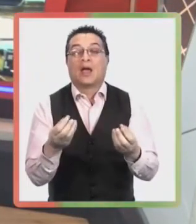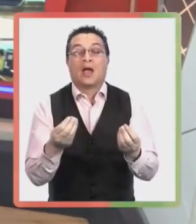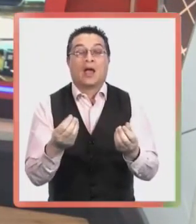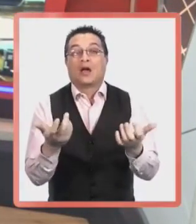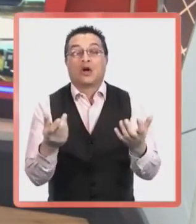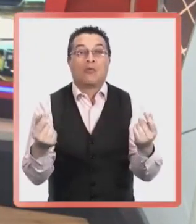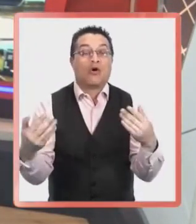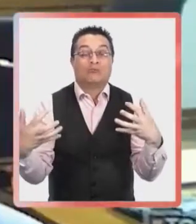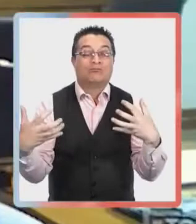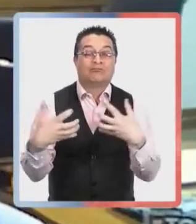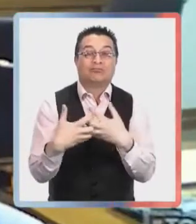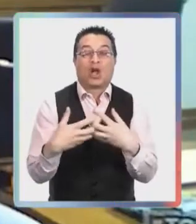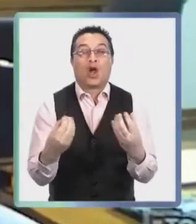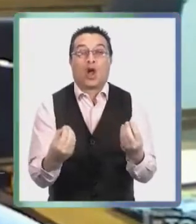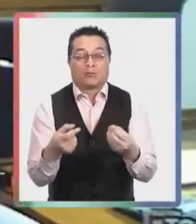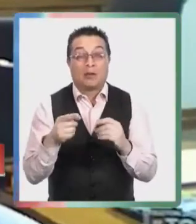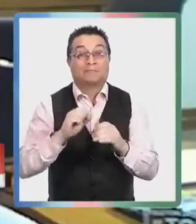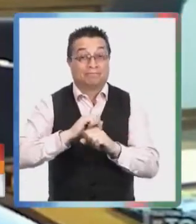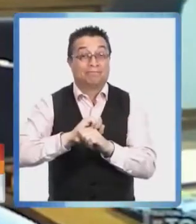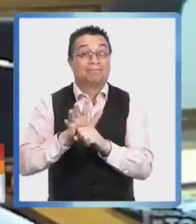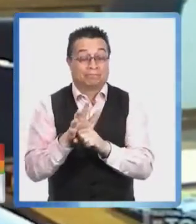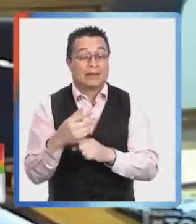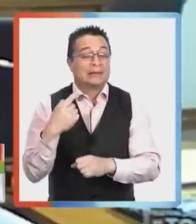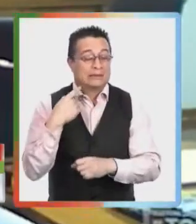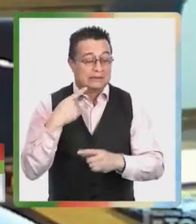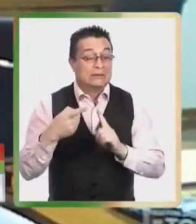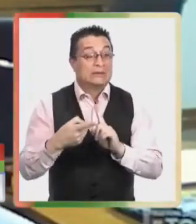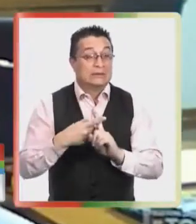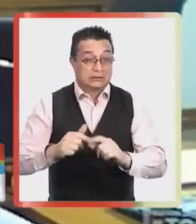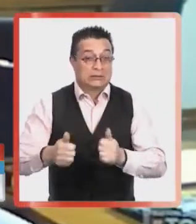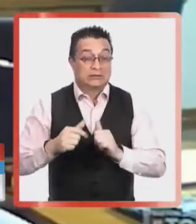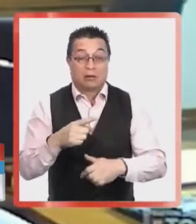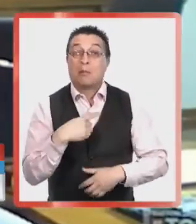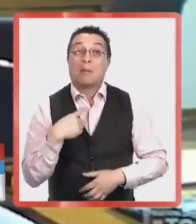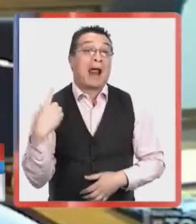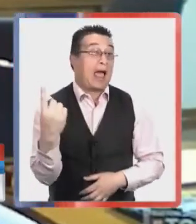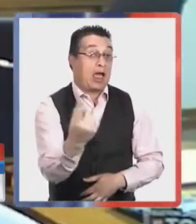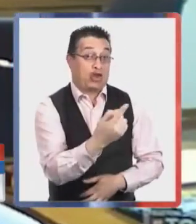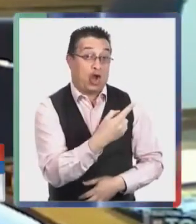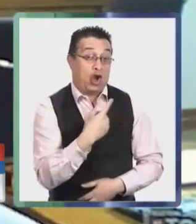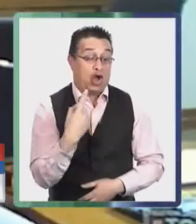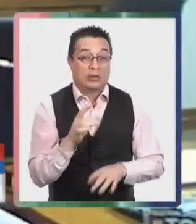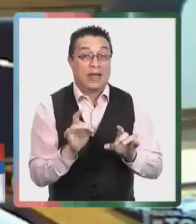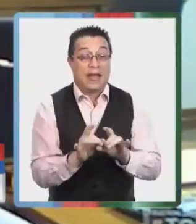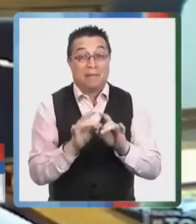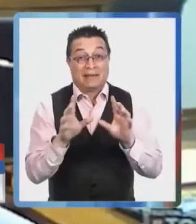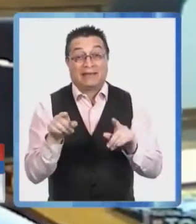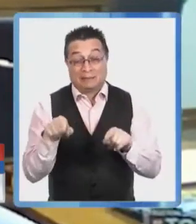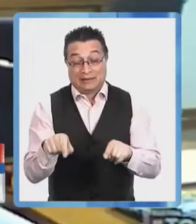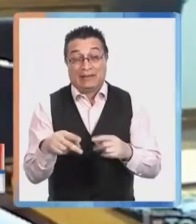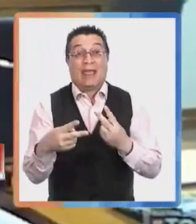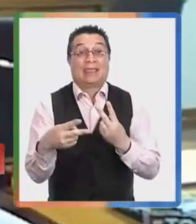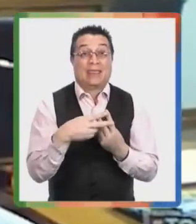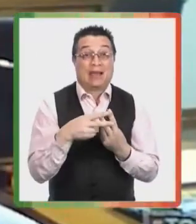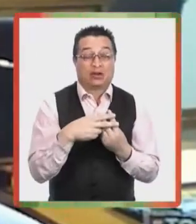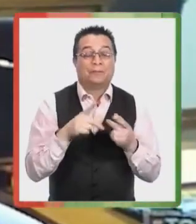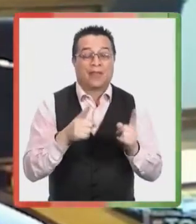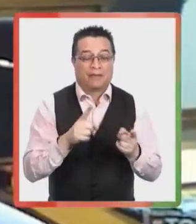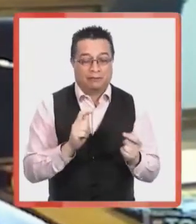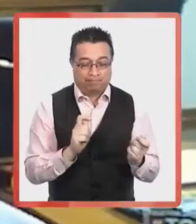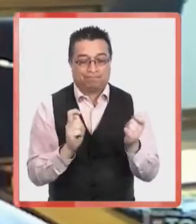cómic 19 bueno la bandera sin duda que representó un tremendo desafío para todos es cierto y en particular en teletón